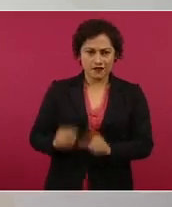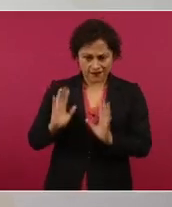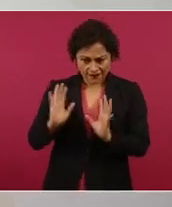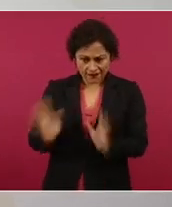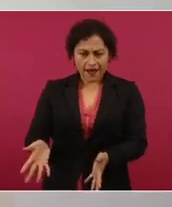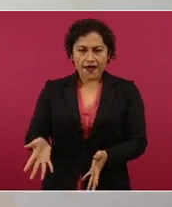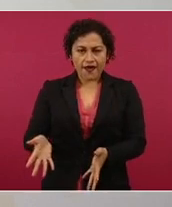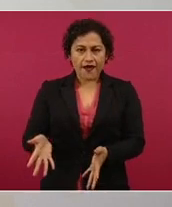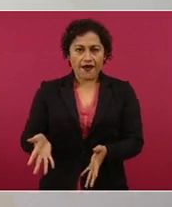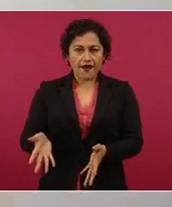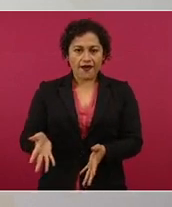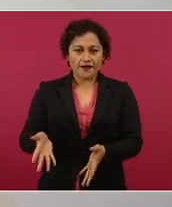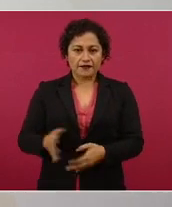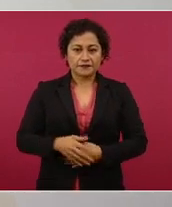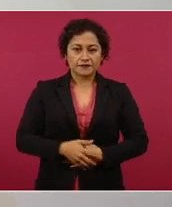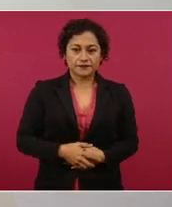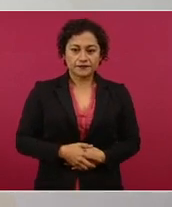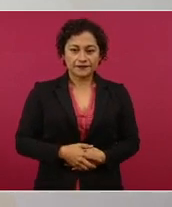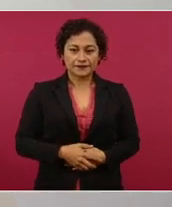Nada más que no se vayan